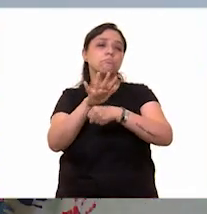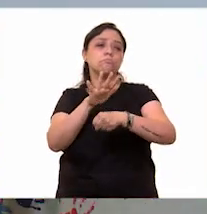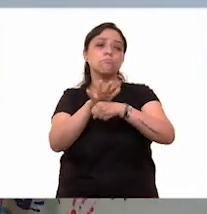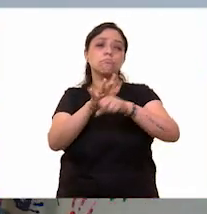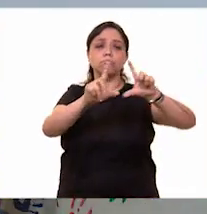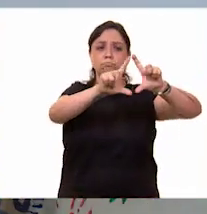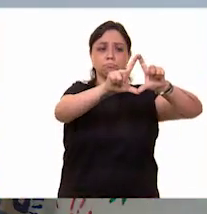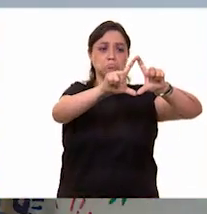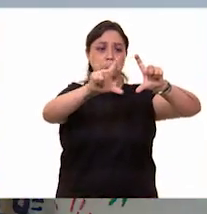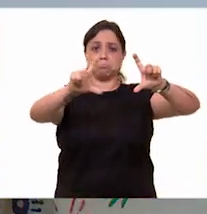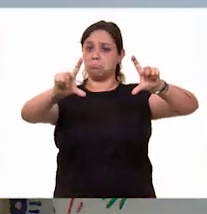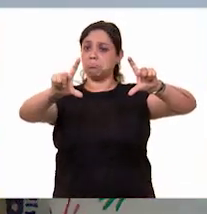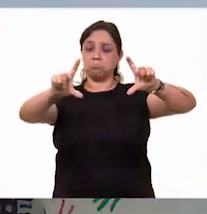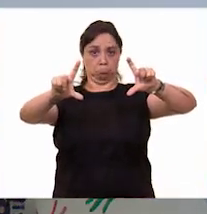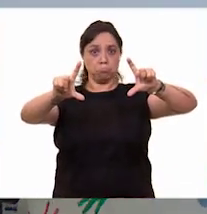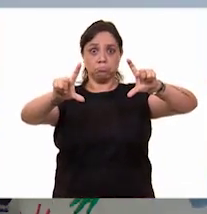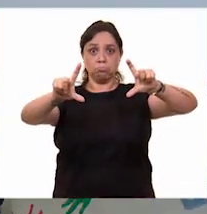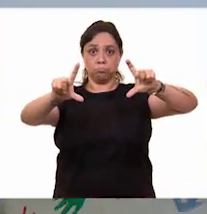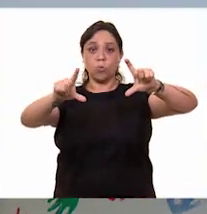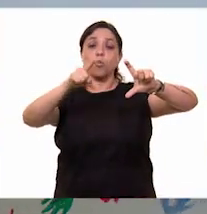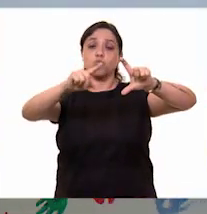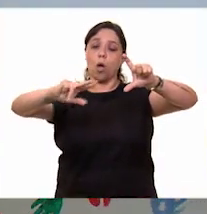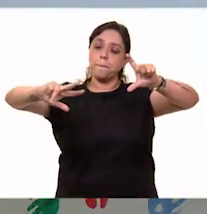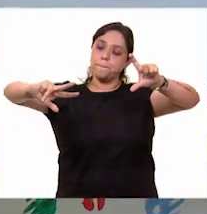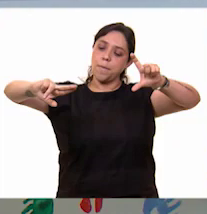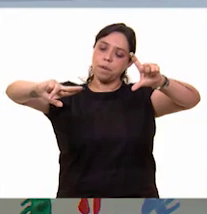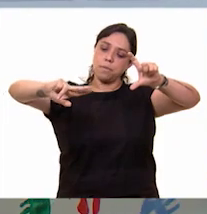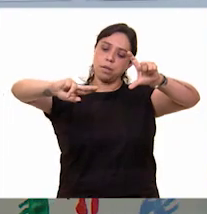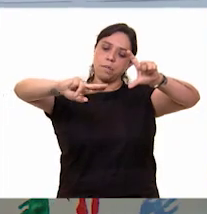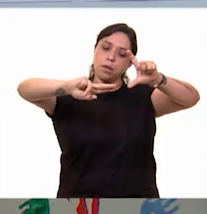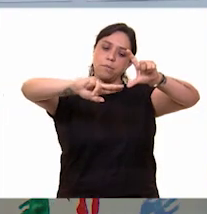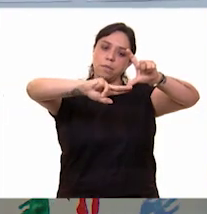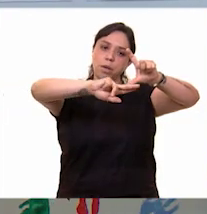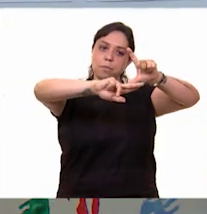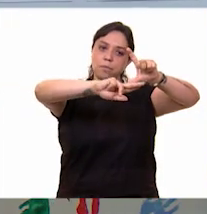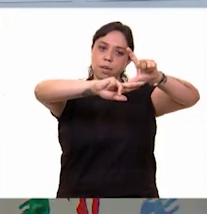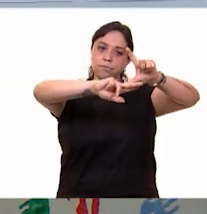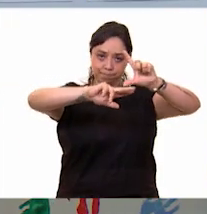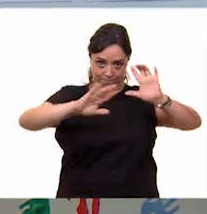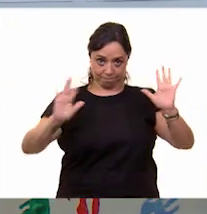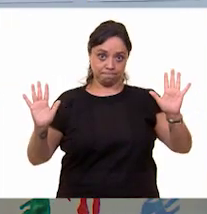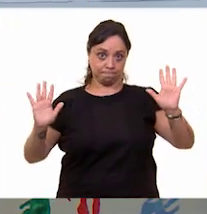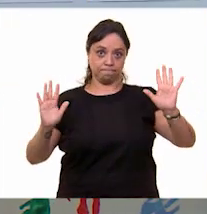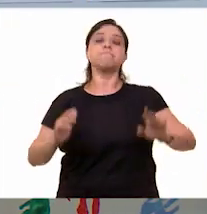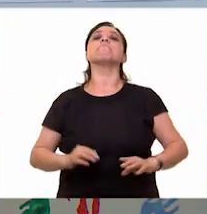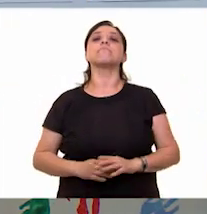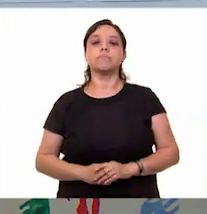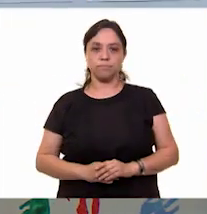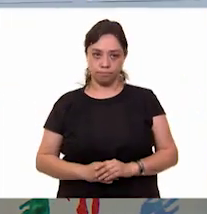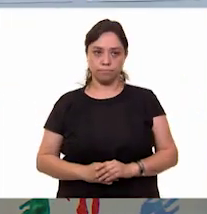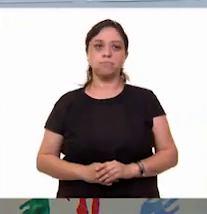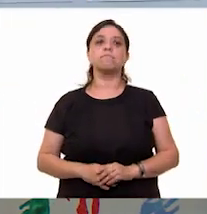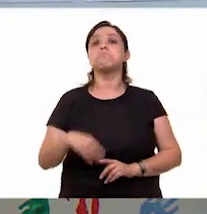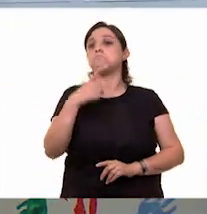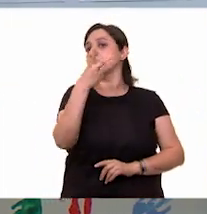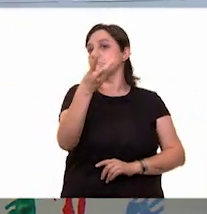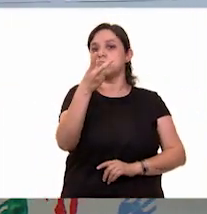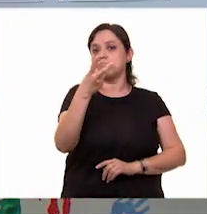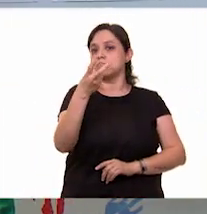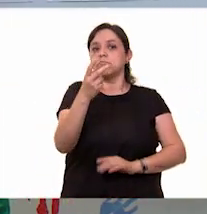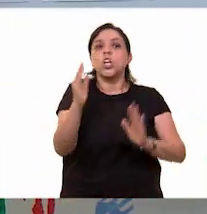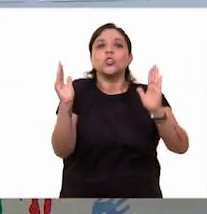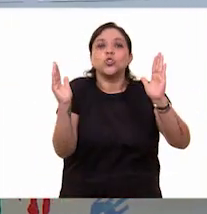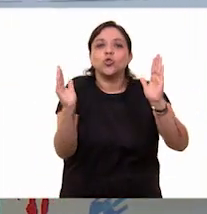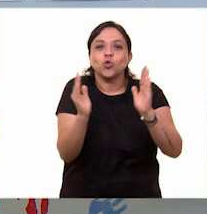con esa mitad. Una vez que lo recorte, solamente vamos a trabajar con esa área. Y ese será nuestro mantel